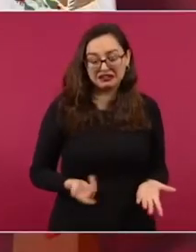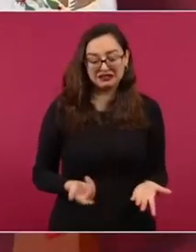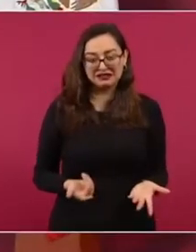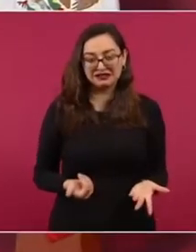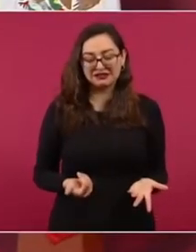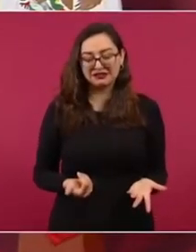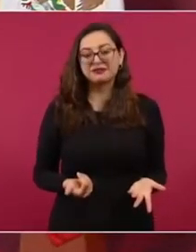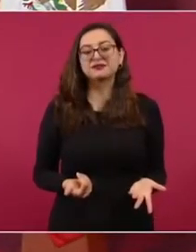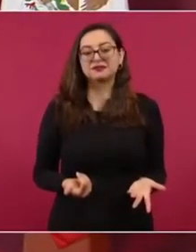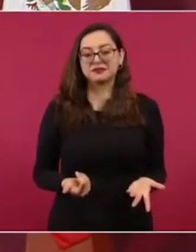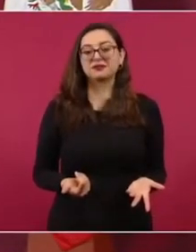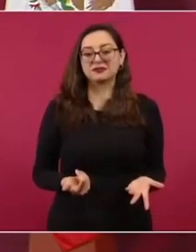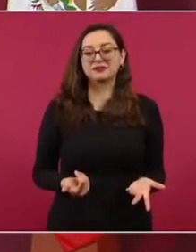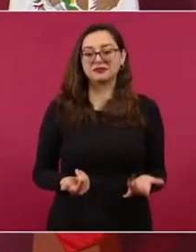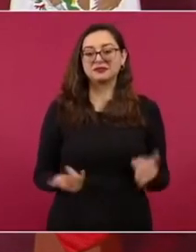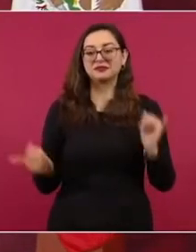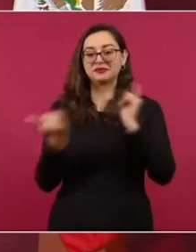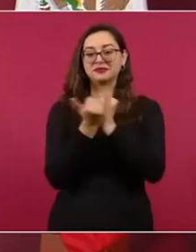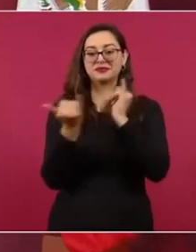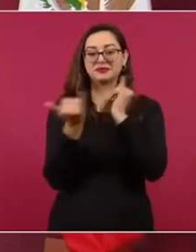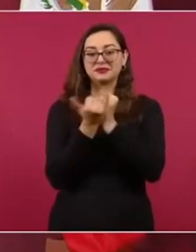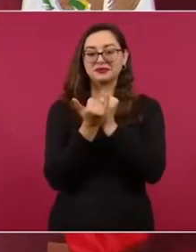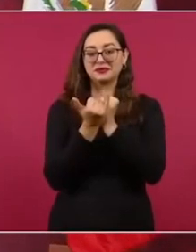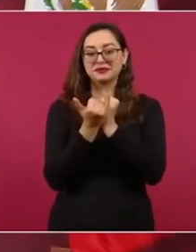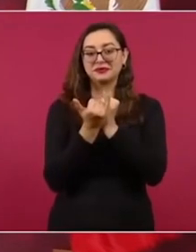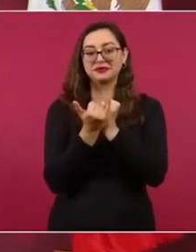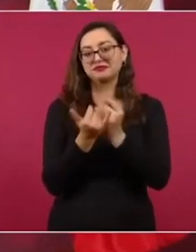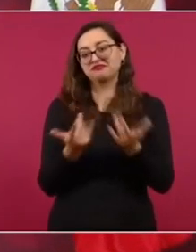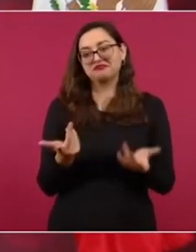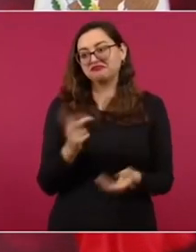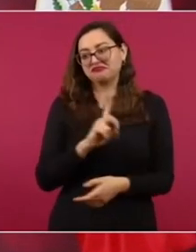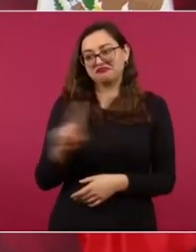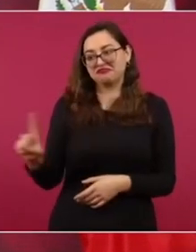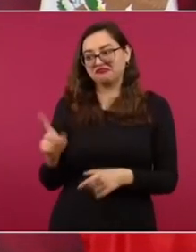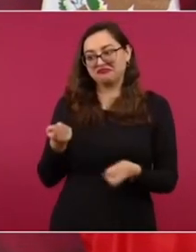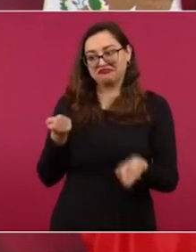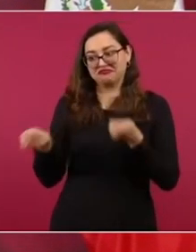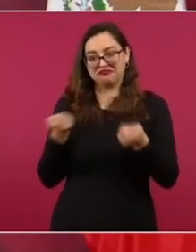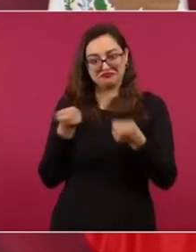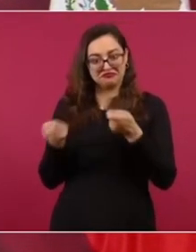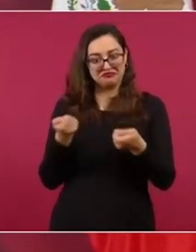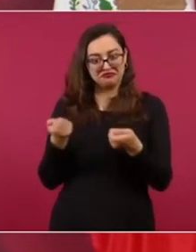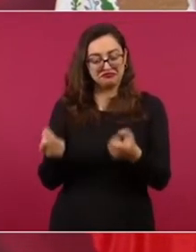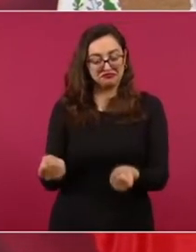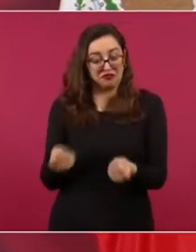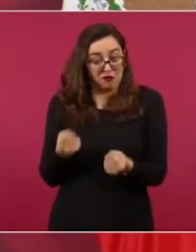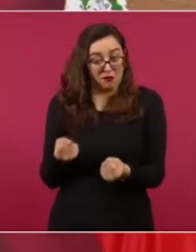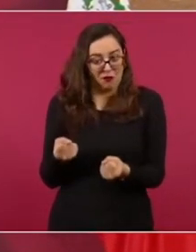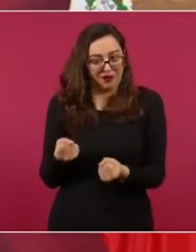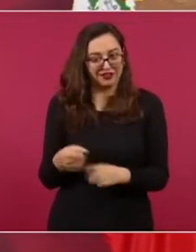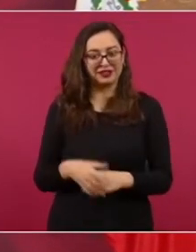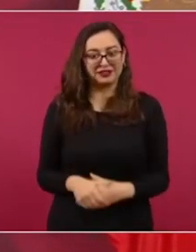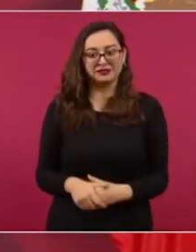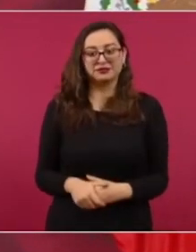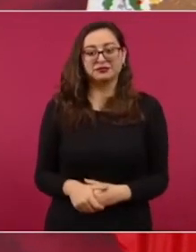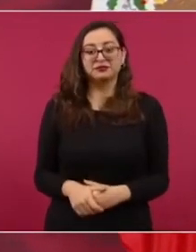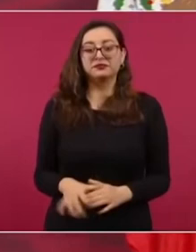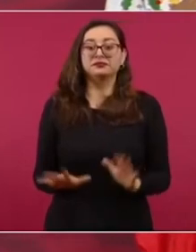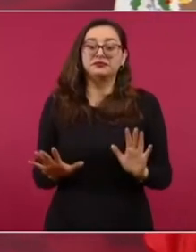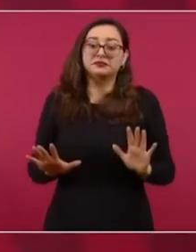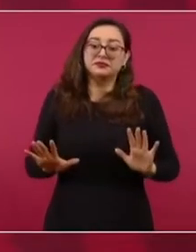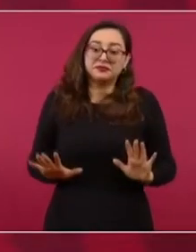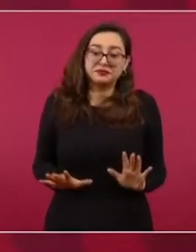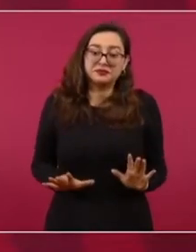también tiene mucha fuerza la derecha. Entonces, yo le tengo mucha